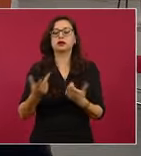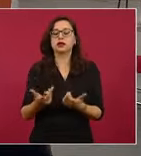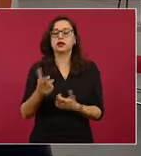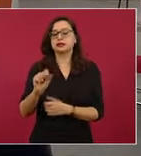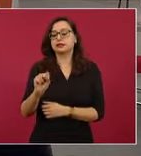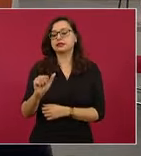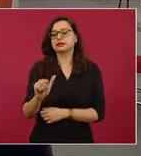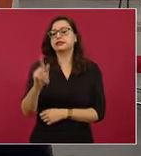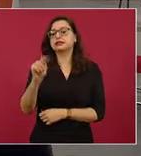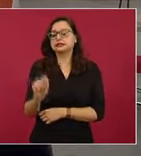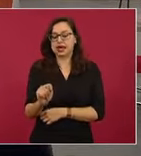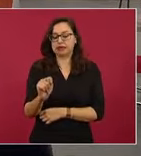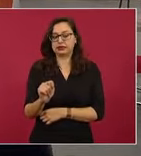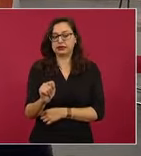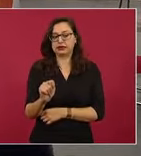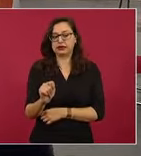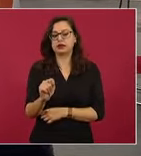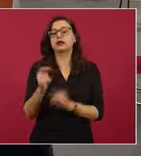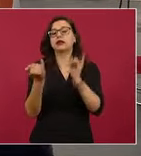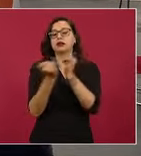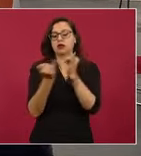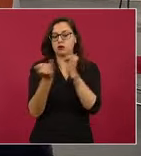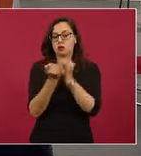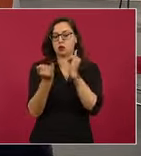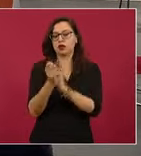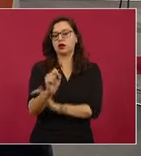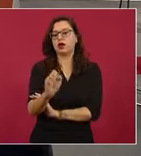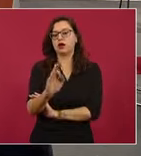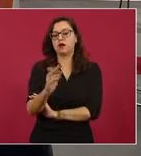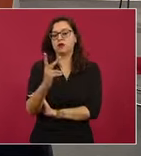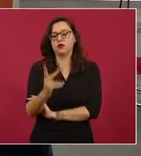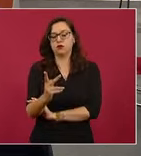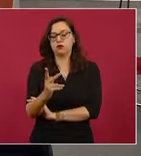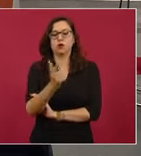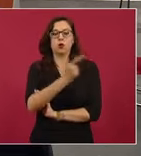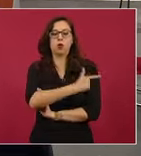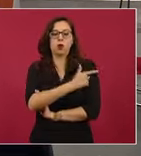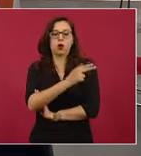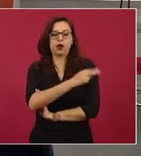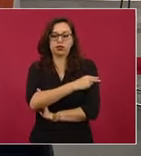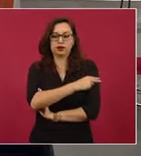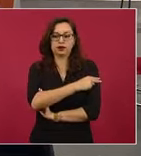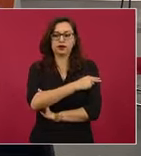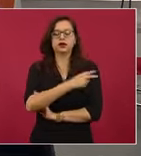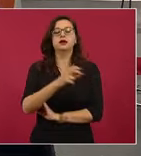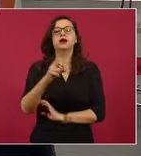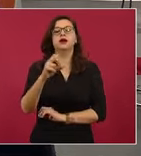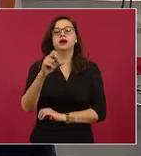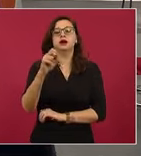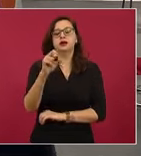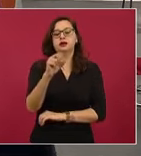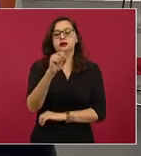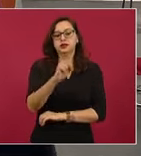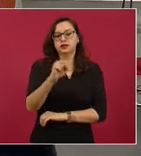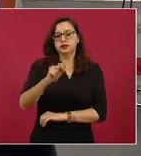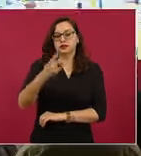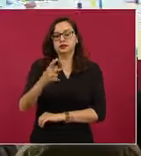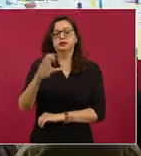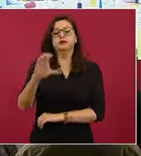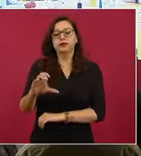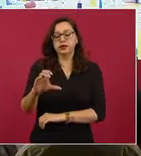Administración Tributaria, así como la Secretaría de la Función Pública, la Guardia Nacional, la Secretaría de Seguridad y